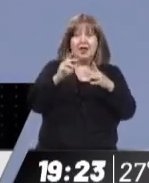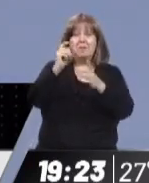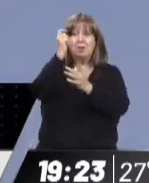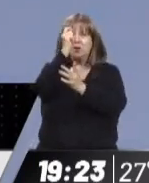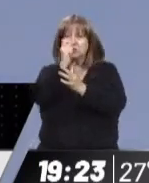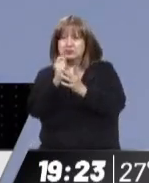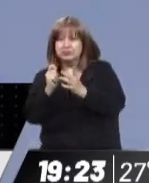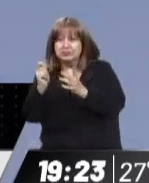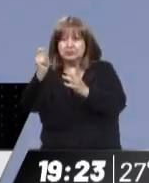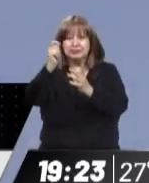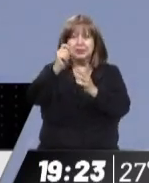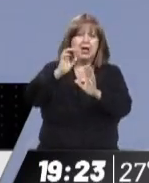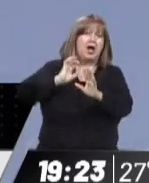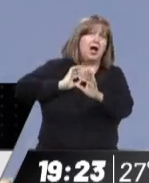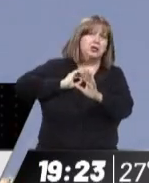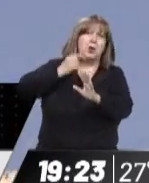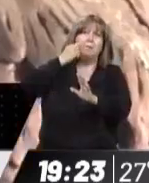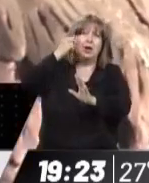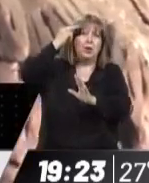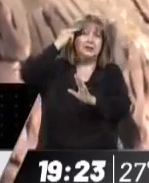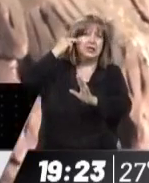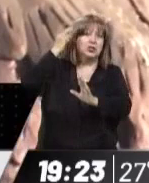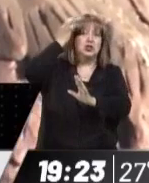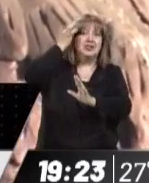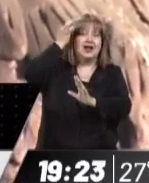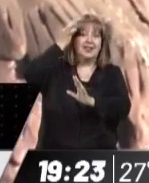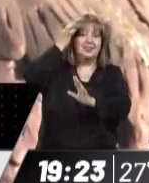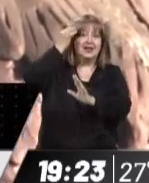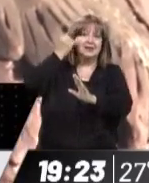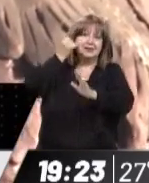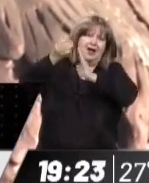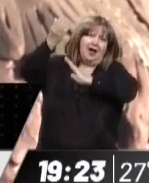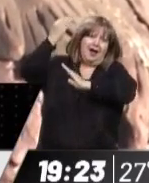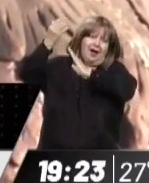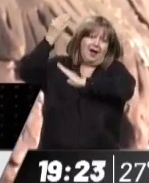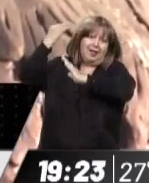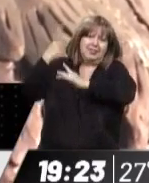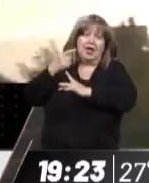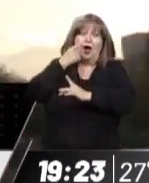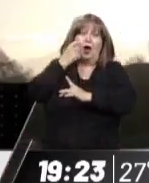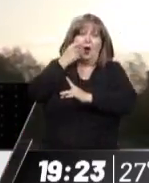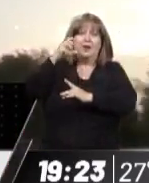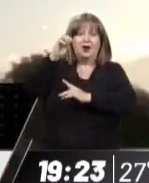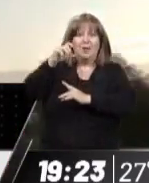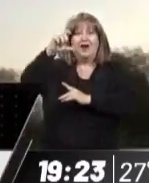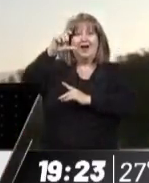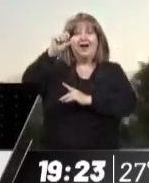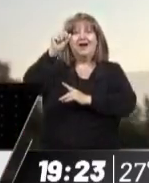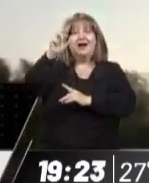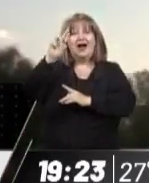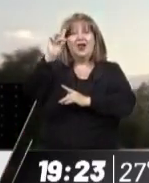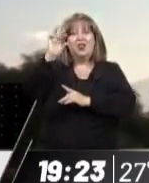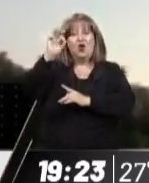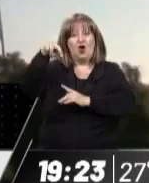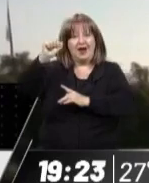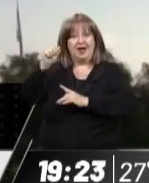que data de los años 30, elaborado por un escultor muy importante en la historia de la provincia, como Cardona, es justamente a todo